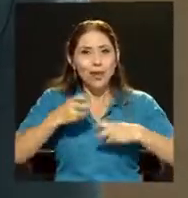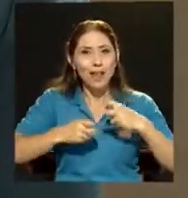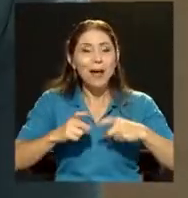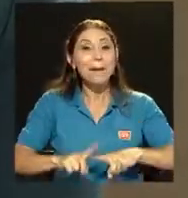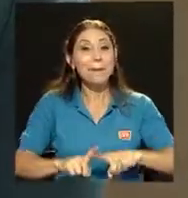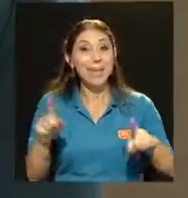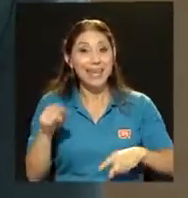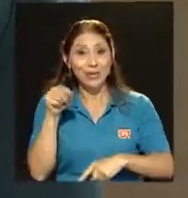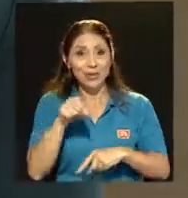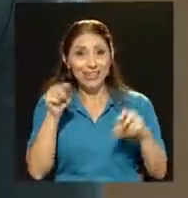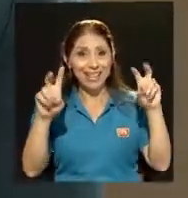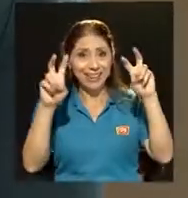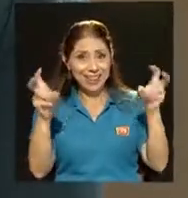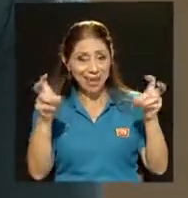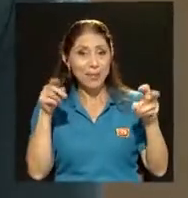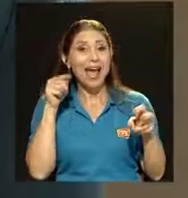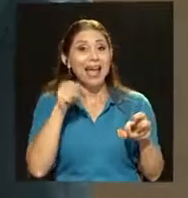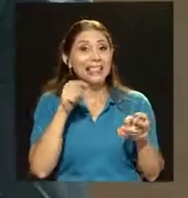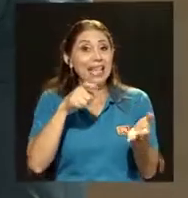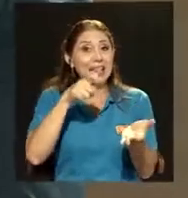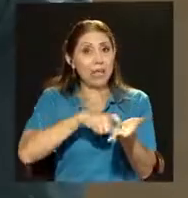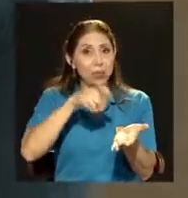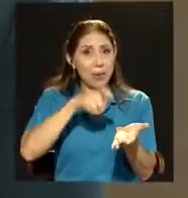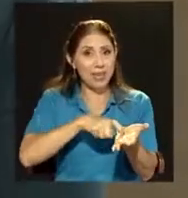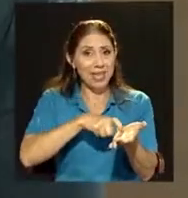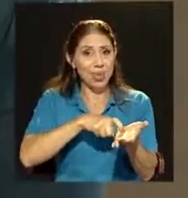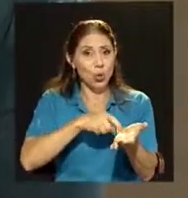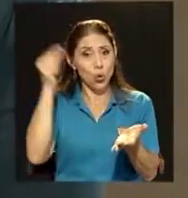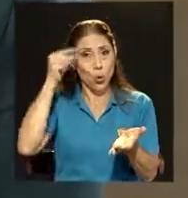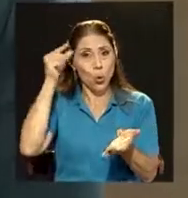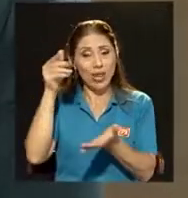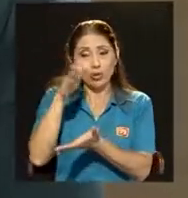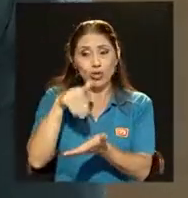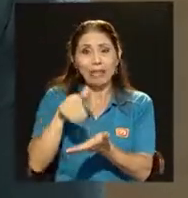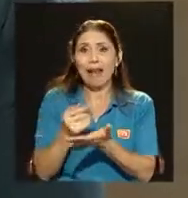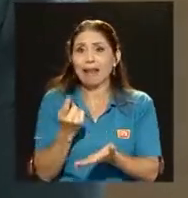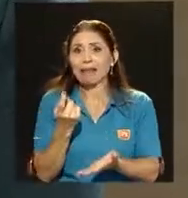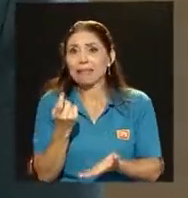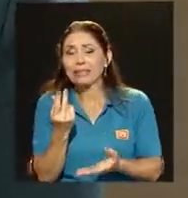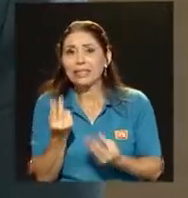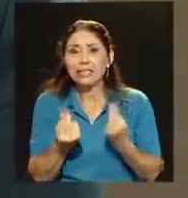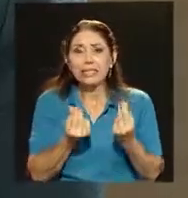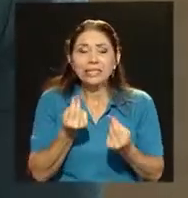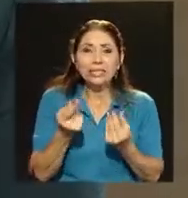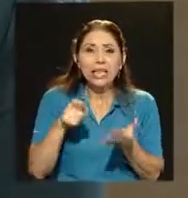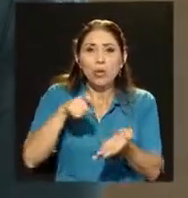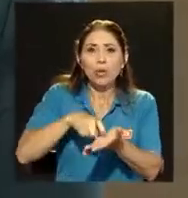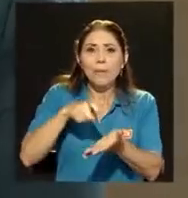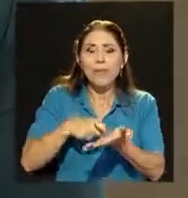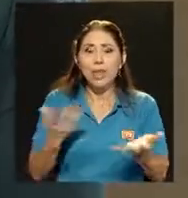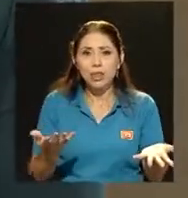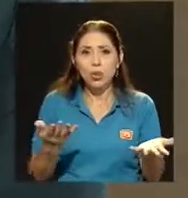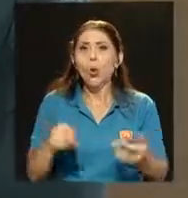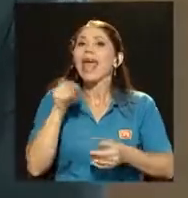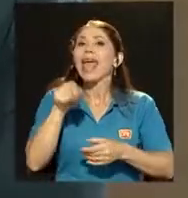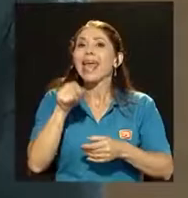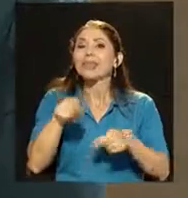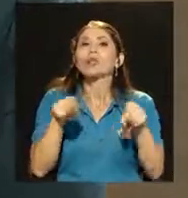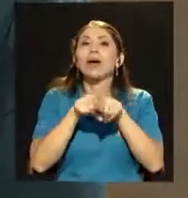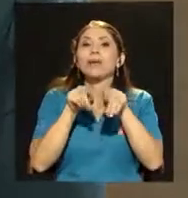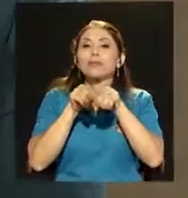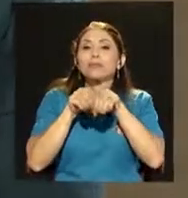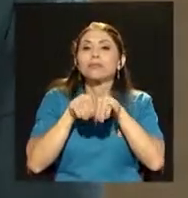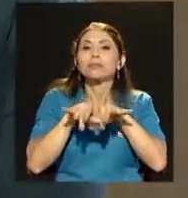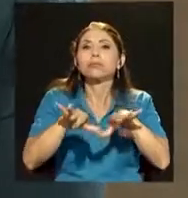este tema, este endeudamiento, este problema de déficit del gobierno central se exporta a otras